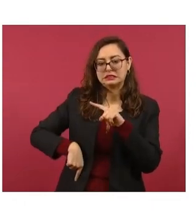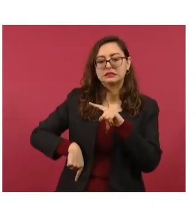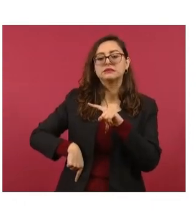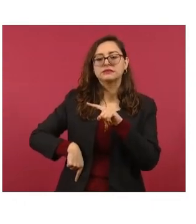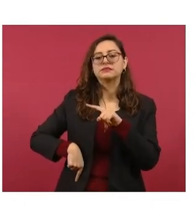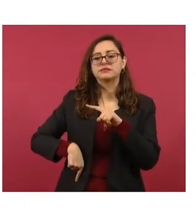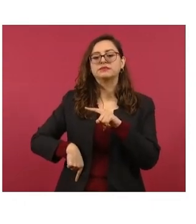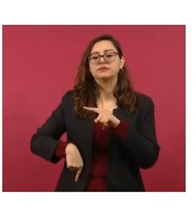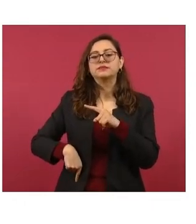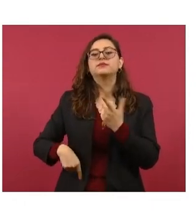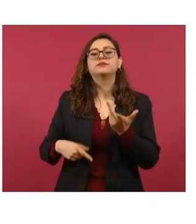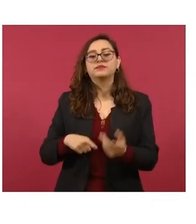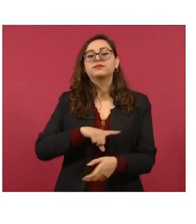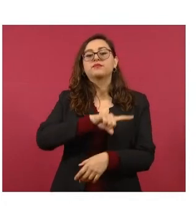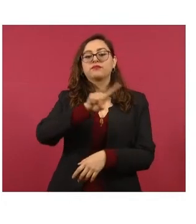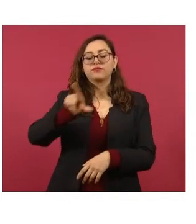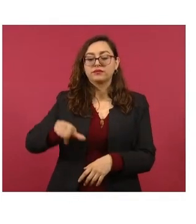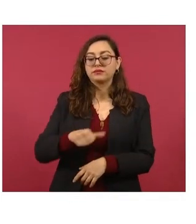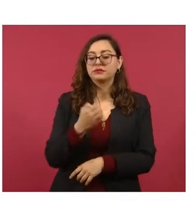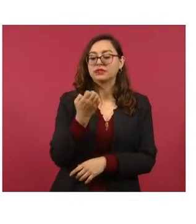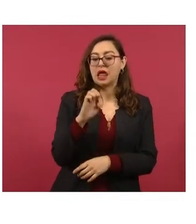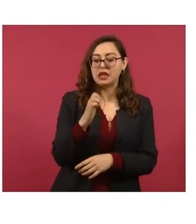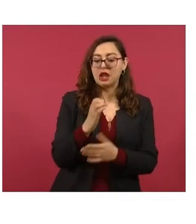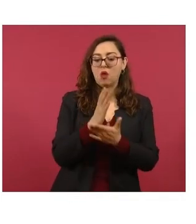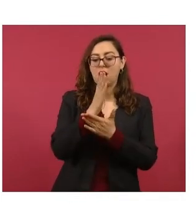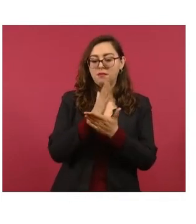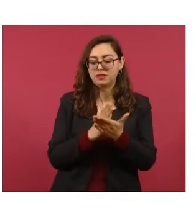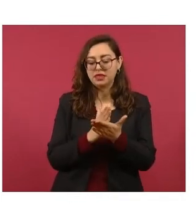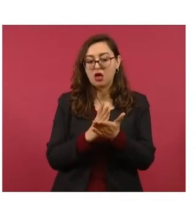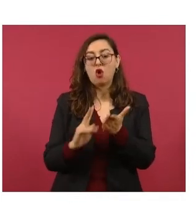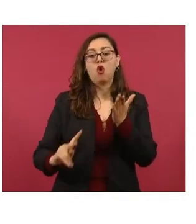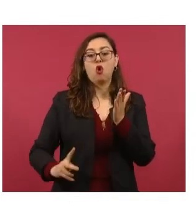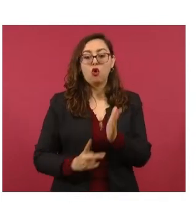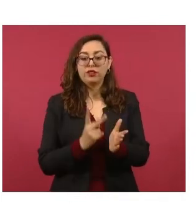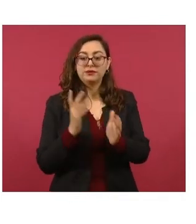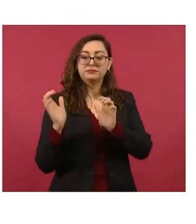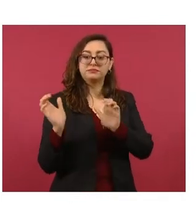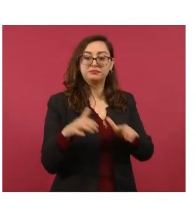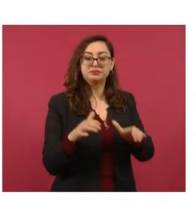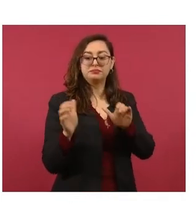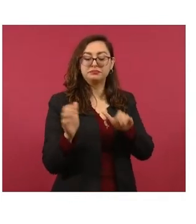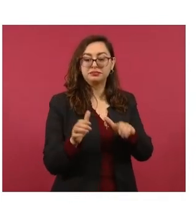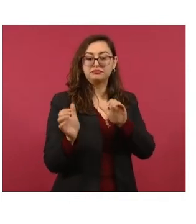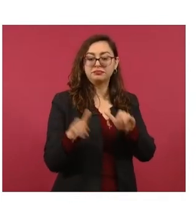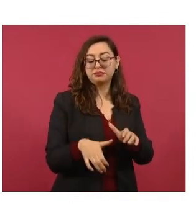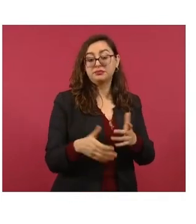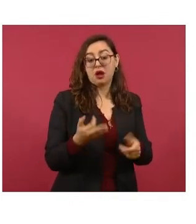y aquí empieza a crecer. Ah, pues ya tenemos 50 mil